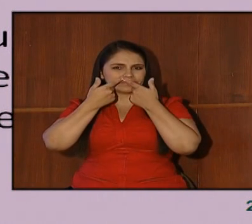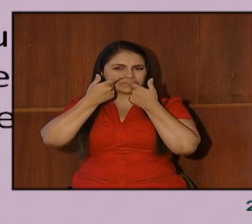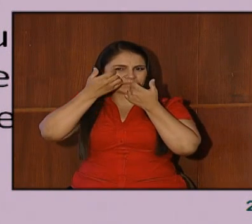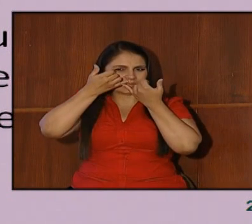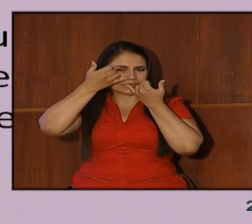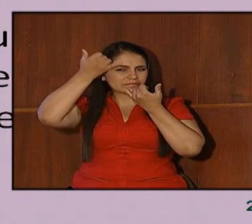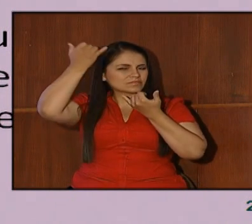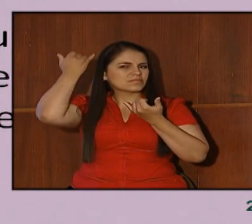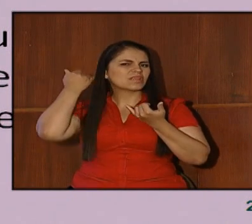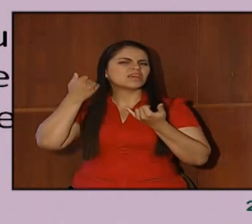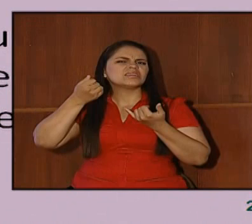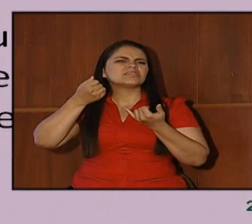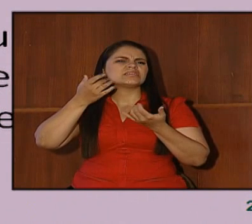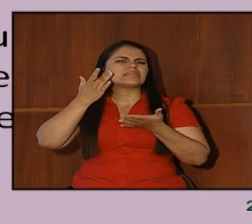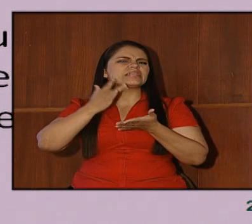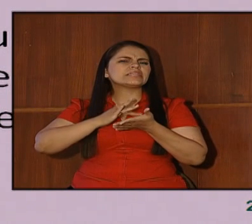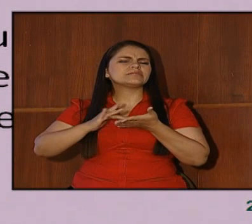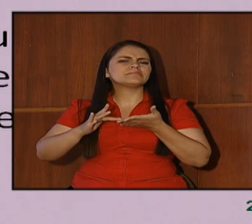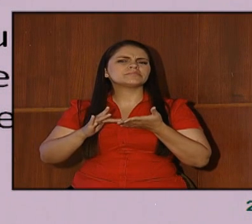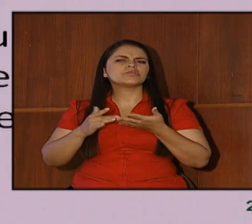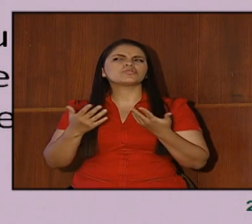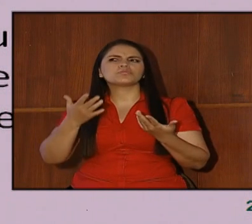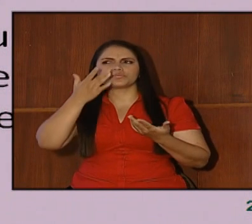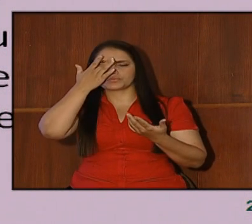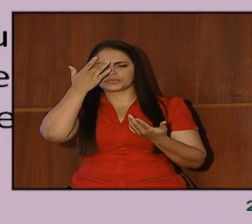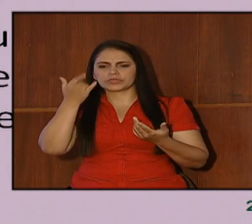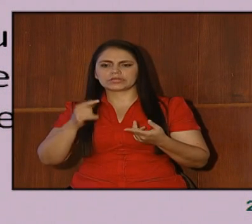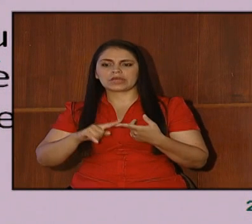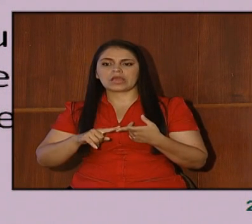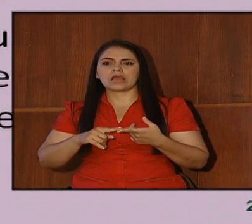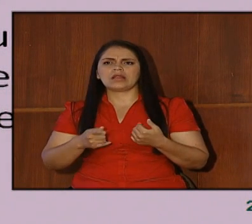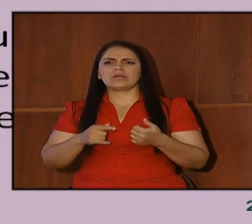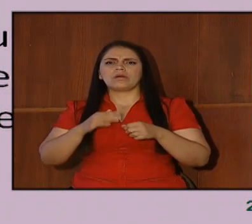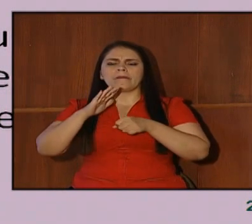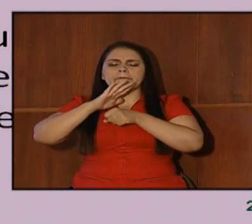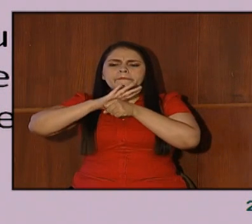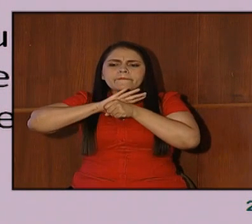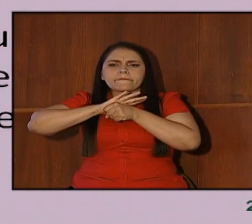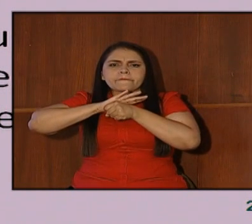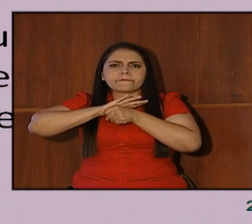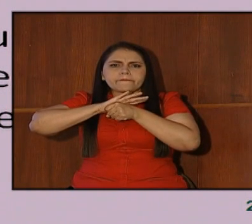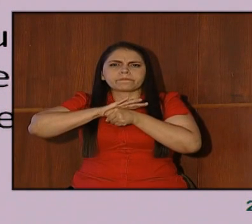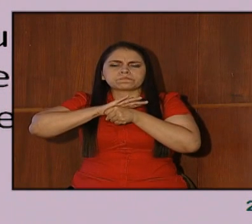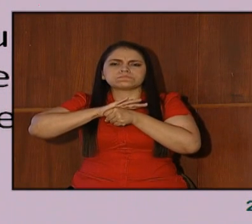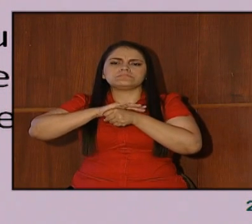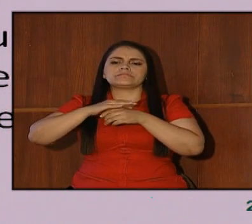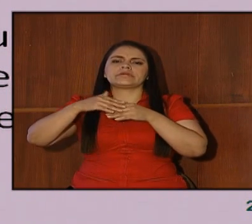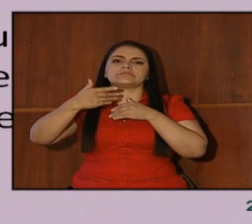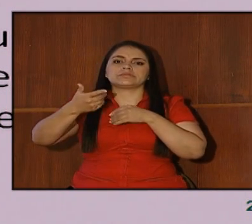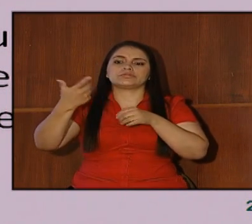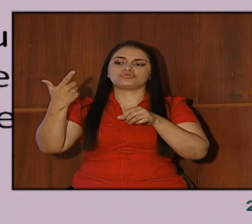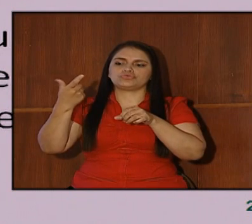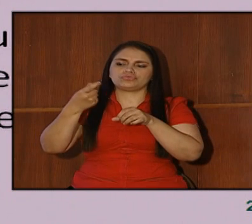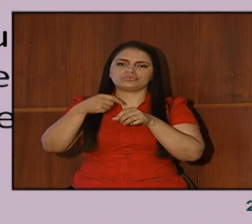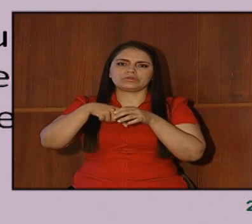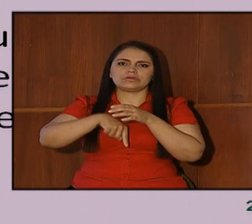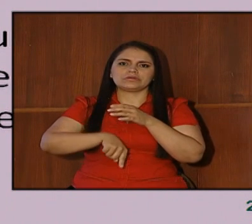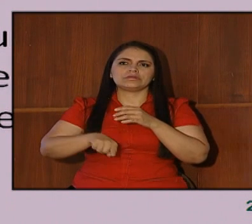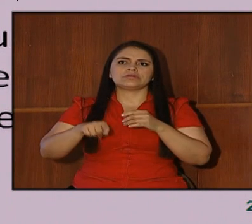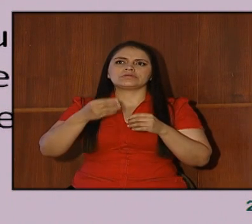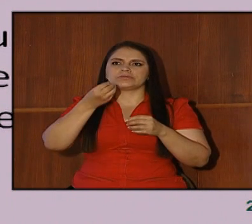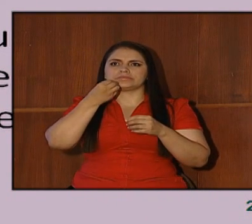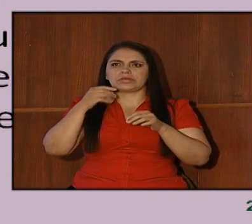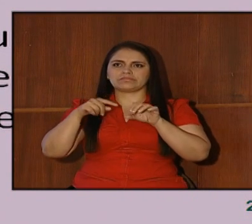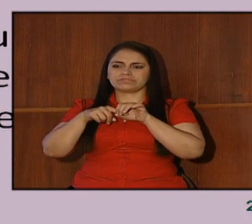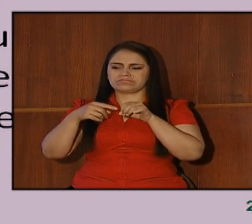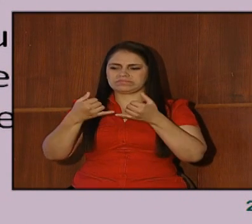debe lavar antes? Pues para saber si la sonda, pues que no vaya a estar tapada. ¿Y para qué se lava después? Pues para lavar todo el alimento, porque